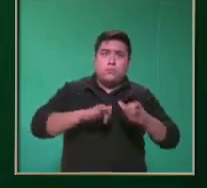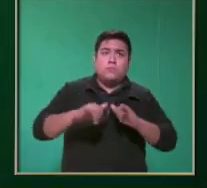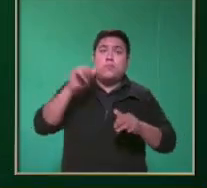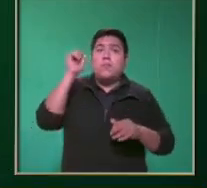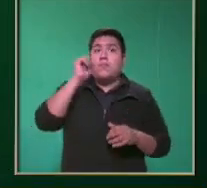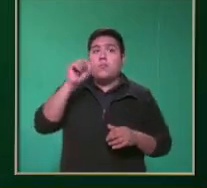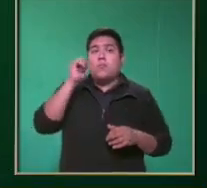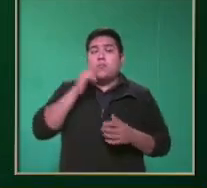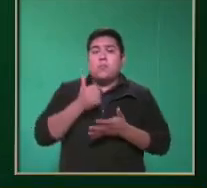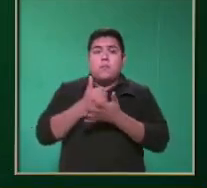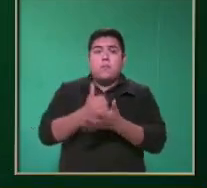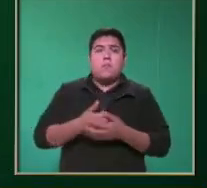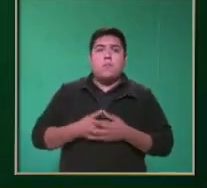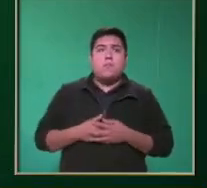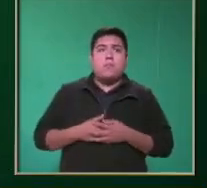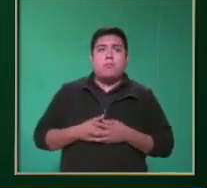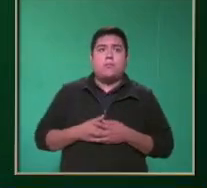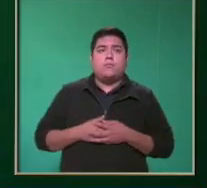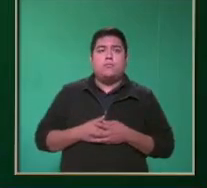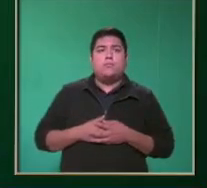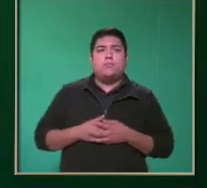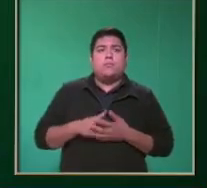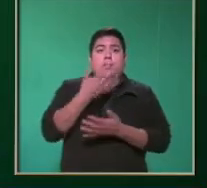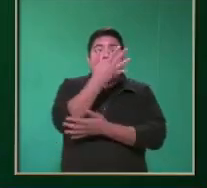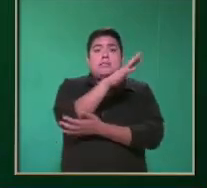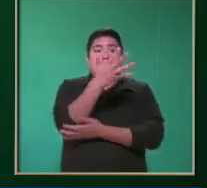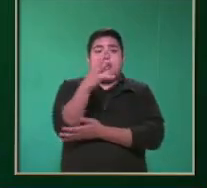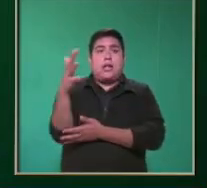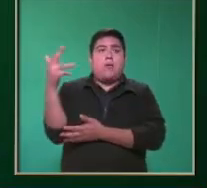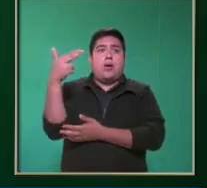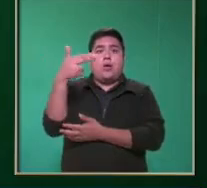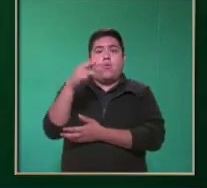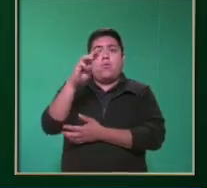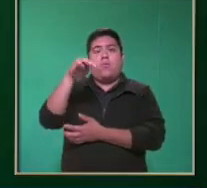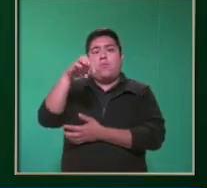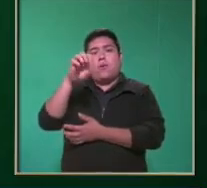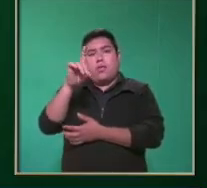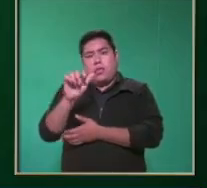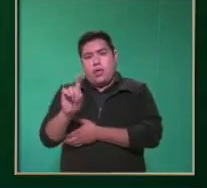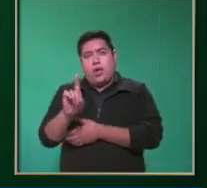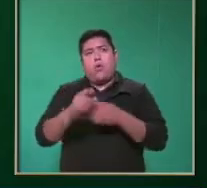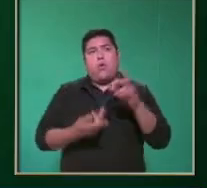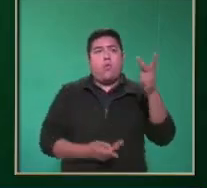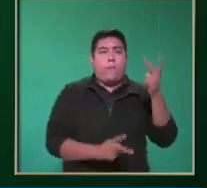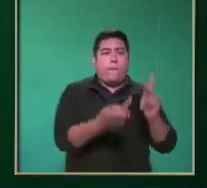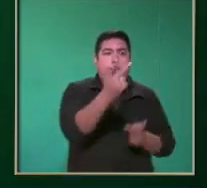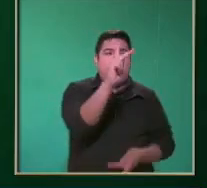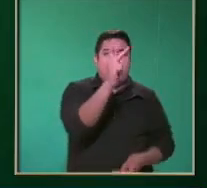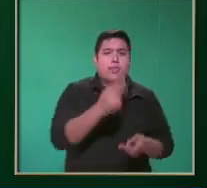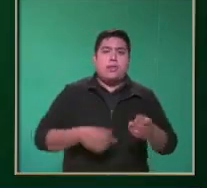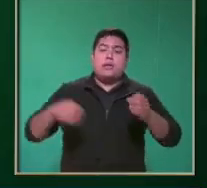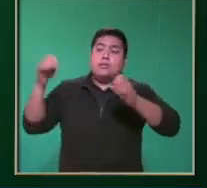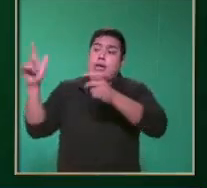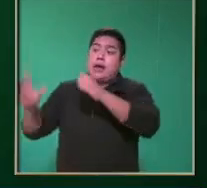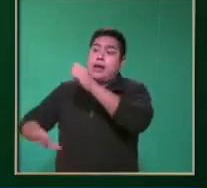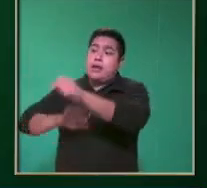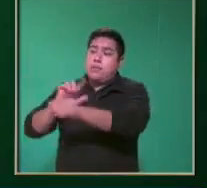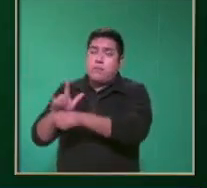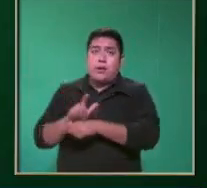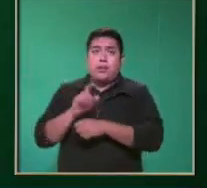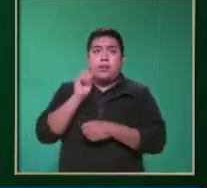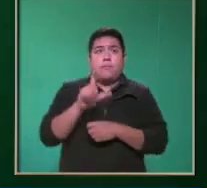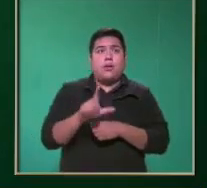estábamos repasando entonces en el video la selva húmeda con su vegetación y con su fauna. Estábamos